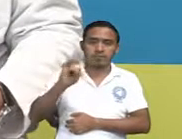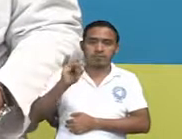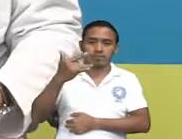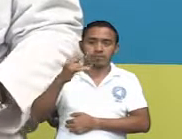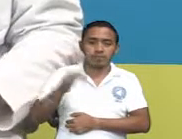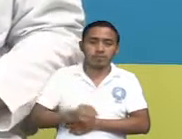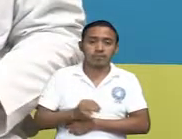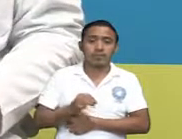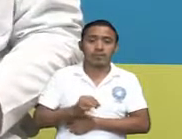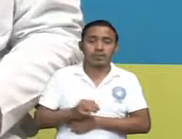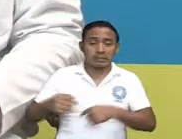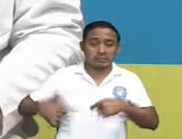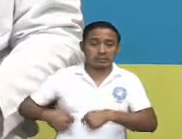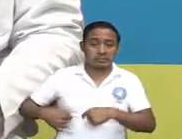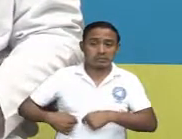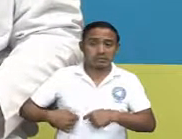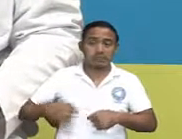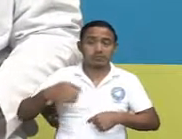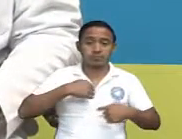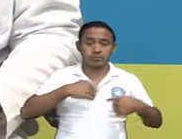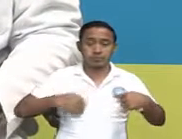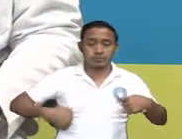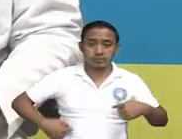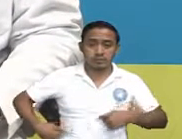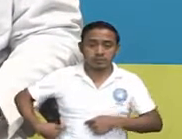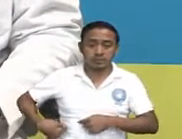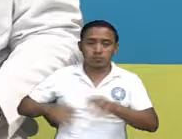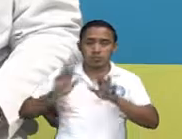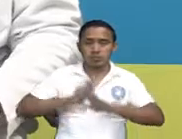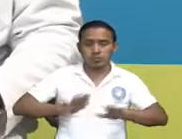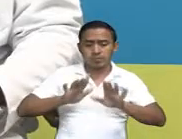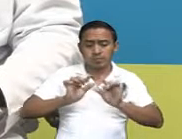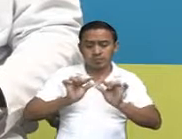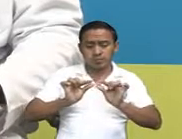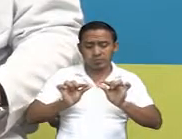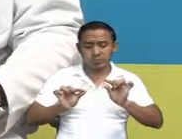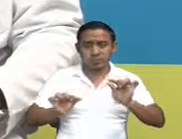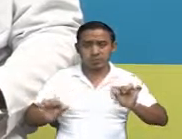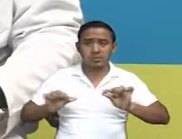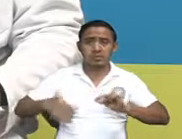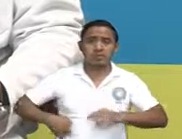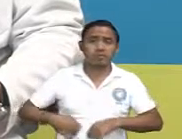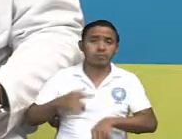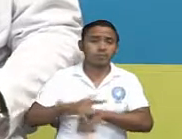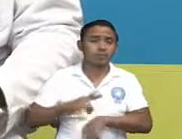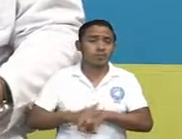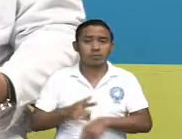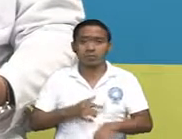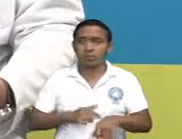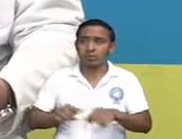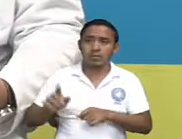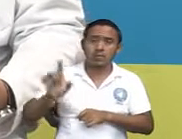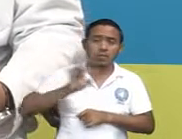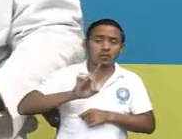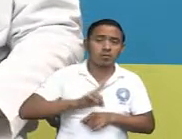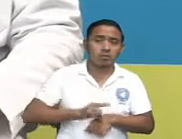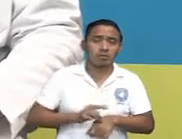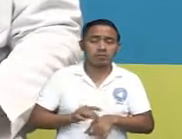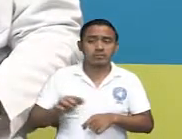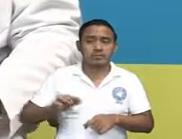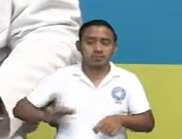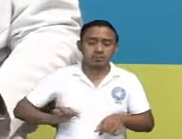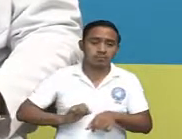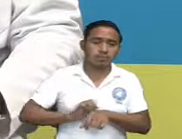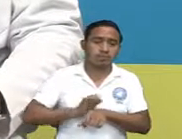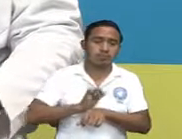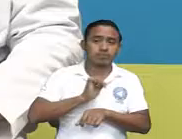que hacen que ese flujo de sangre a través de la vena porta disminuya, la sangre busca otro sitio para llegar a su fin,